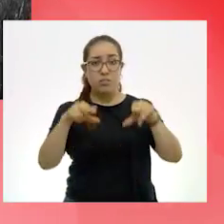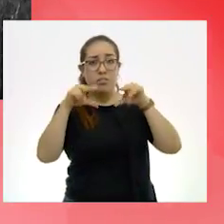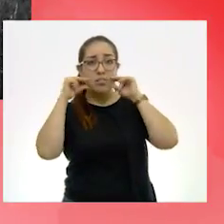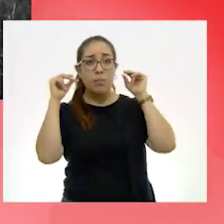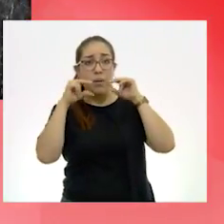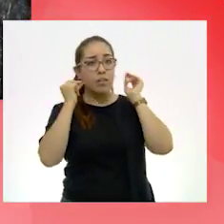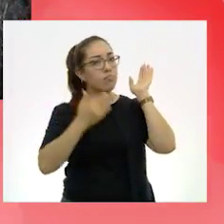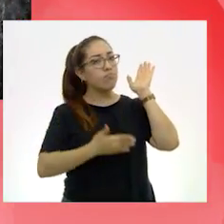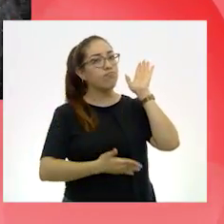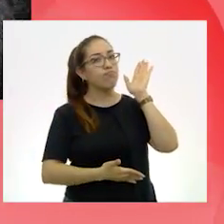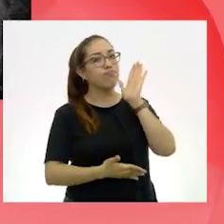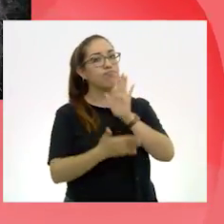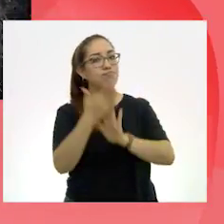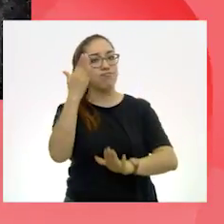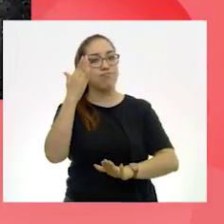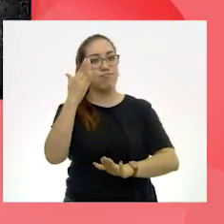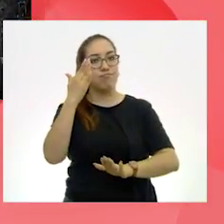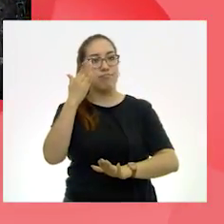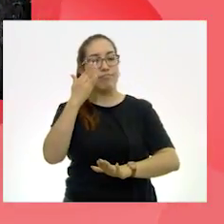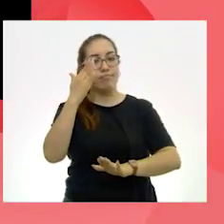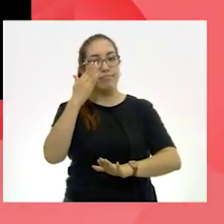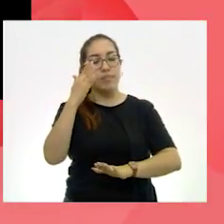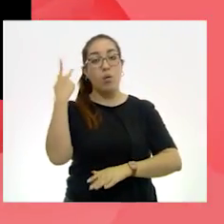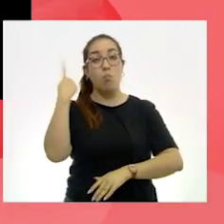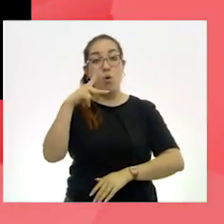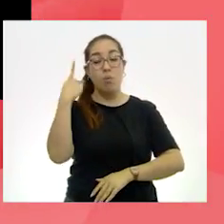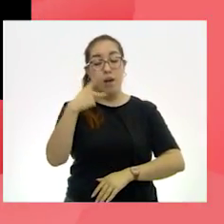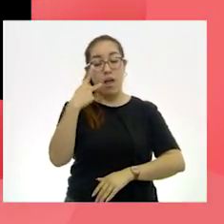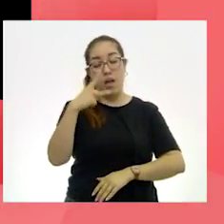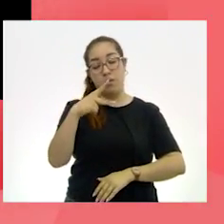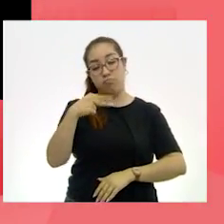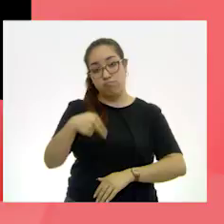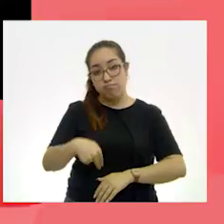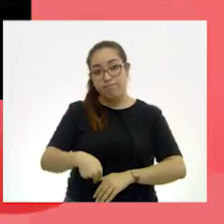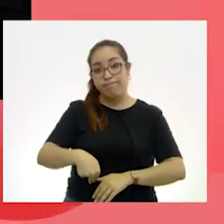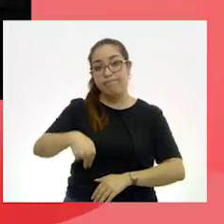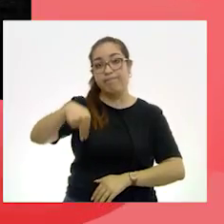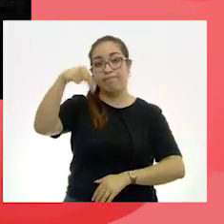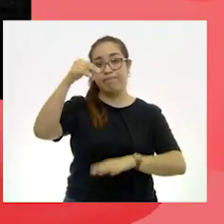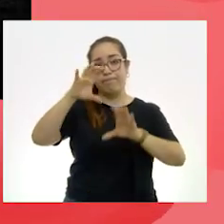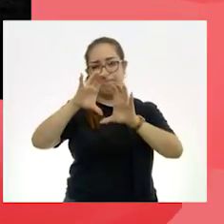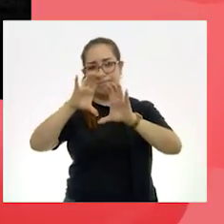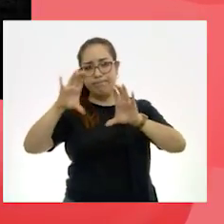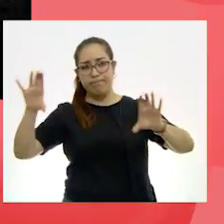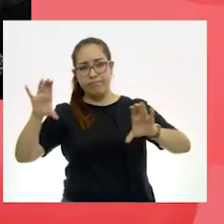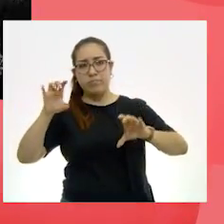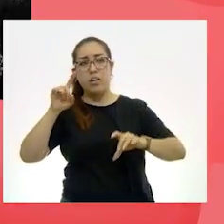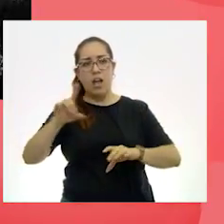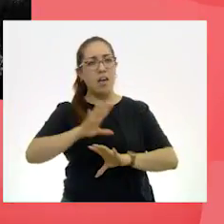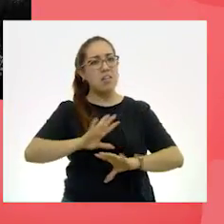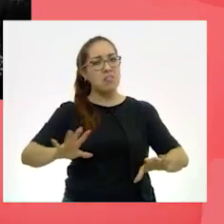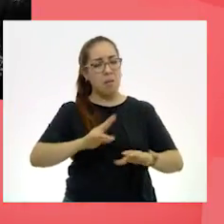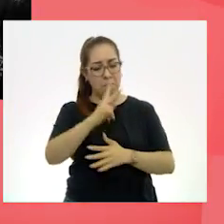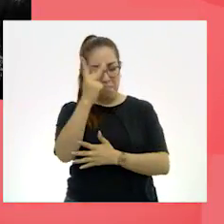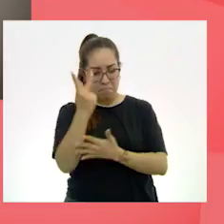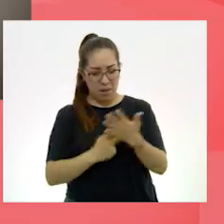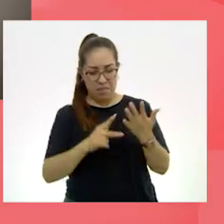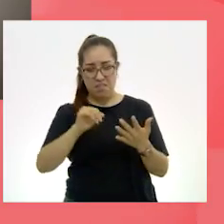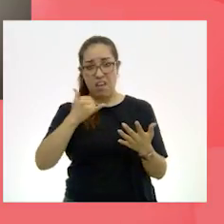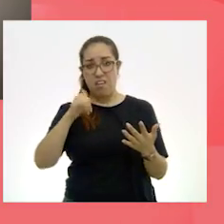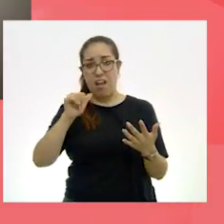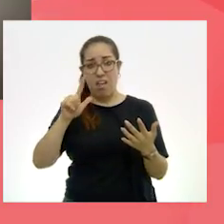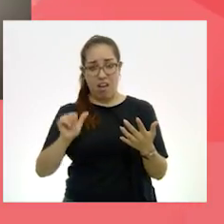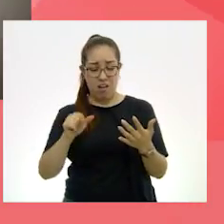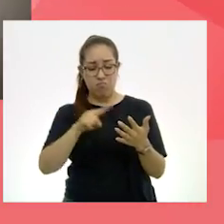su gente a la Sierra de Puebla, a la zona de Ayoxustla, redactan el Plan de Ayala, lo firman